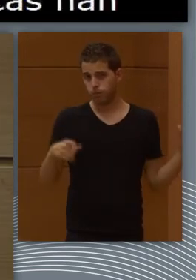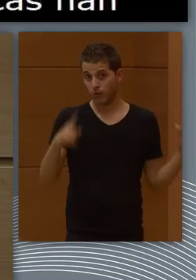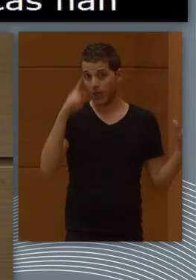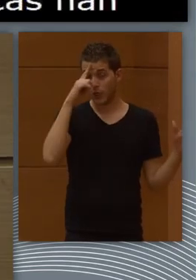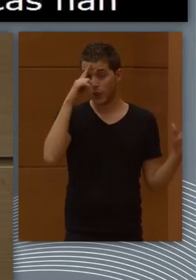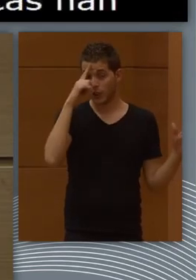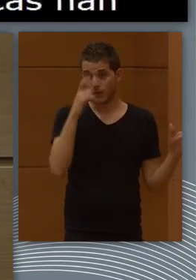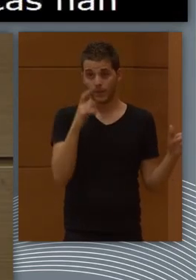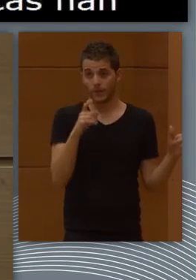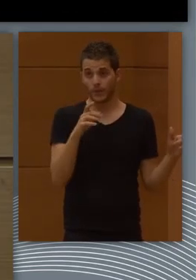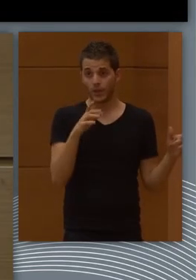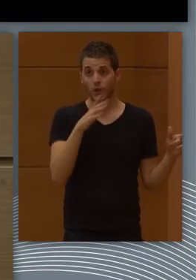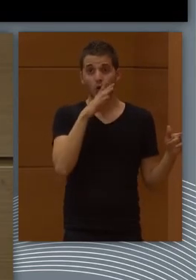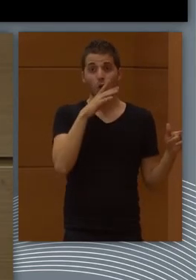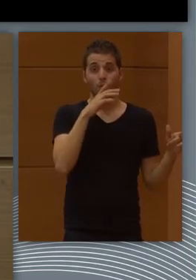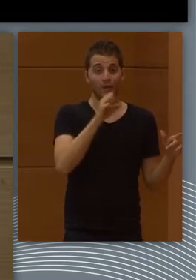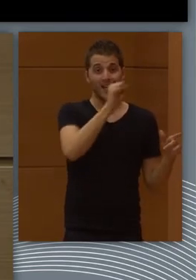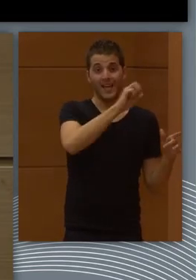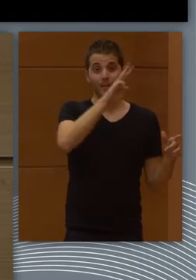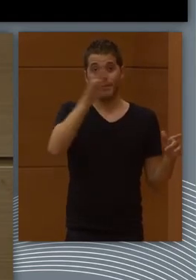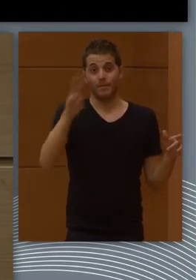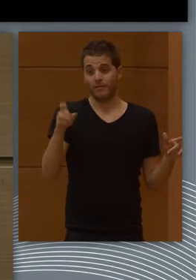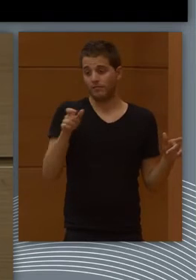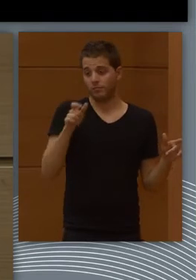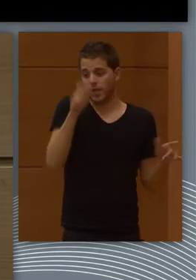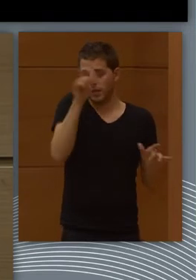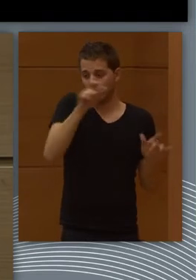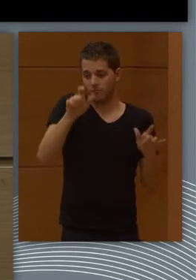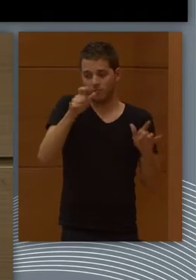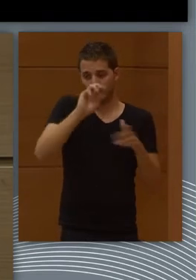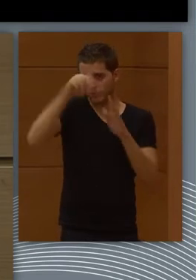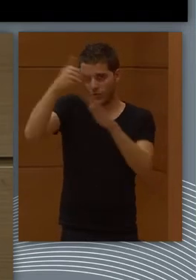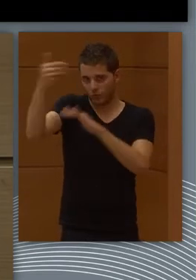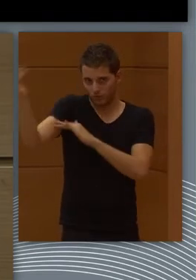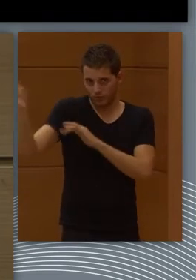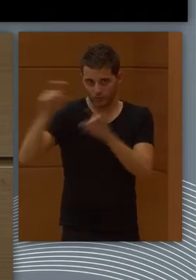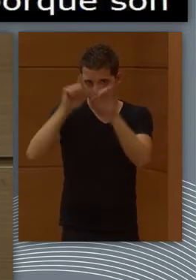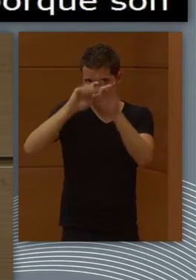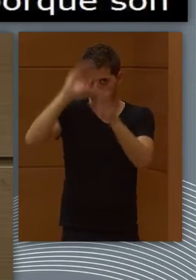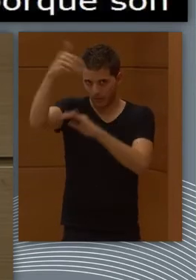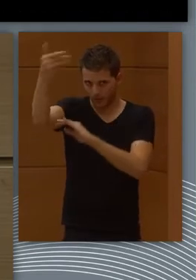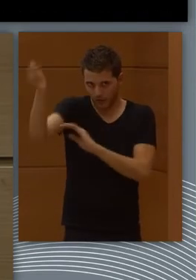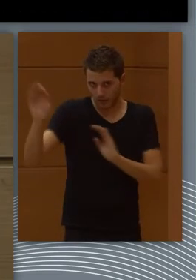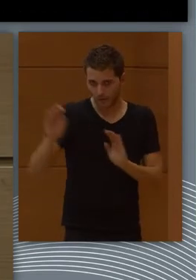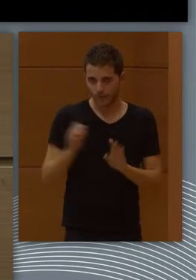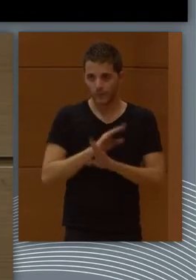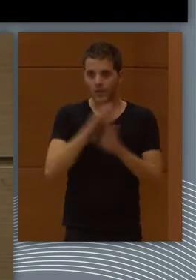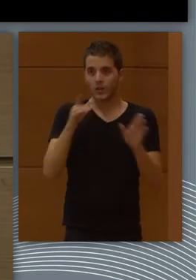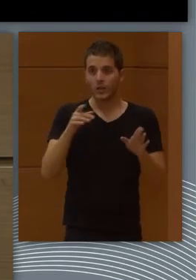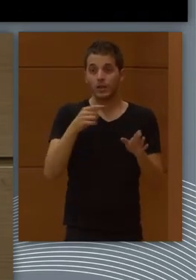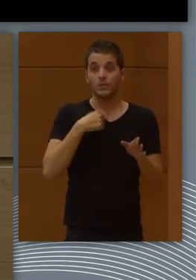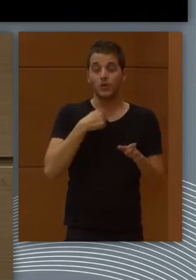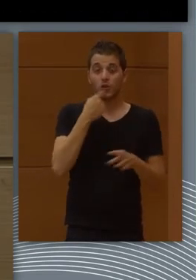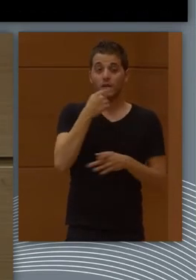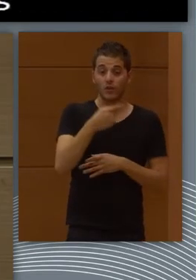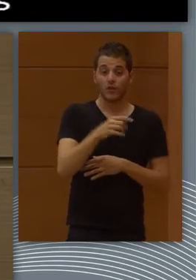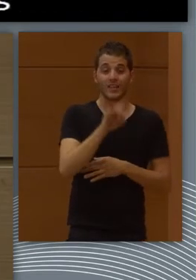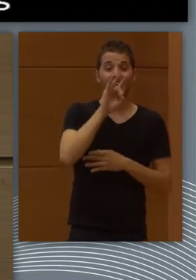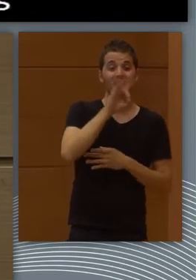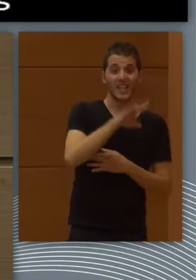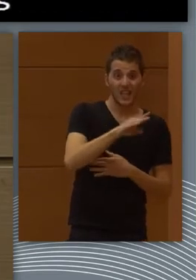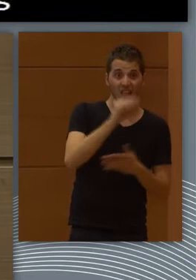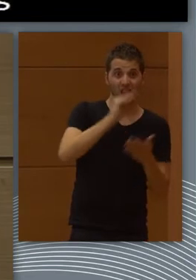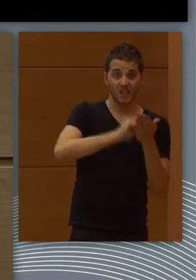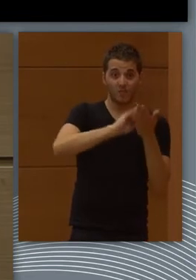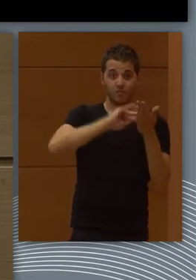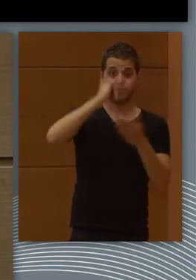esas consultas, porque son aplicaciones de terceros, ¿no? Nosotros no tenemos esas estadísticas. Pero sí digo que se ha multiplicado por 15 y de hecho estamos